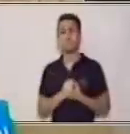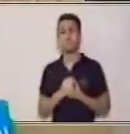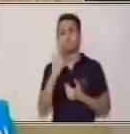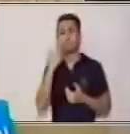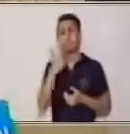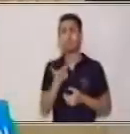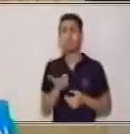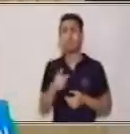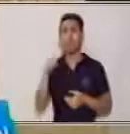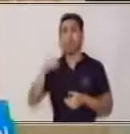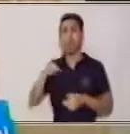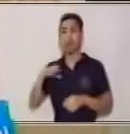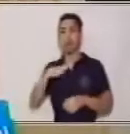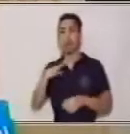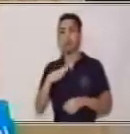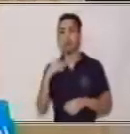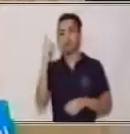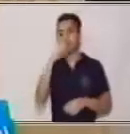es